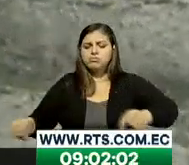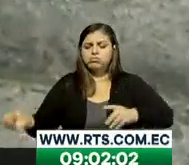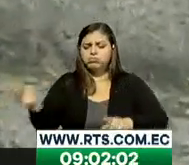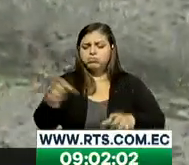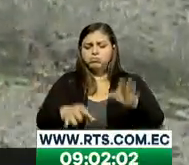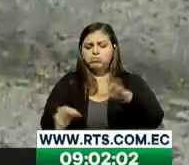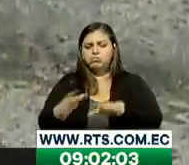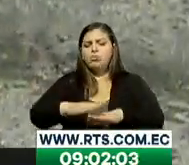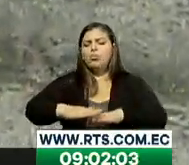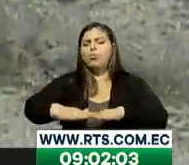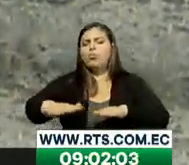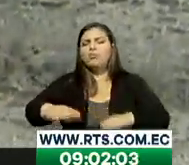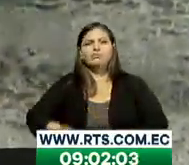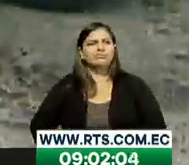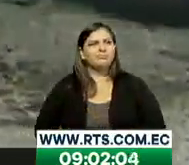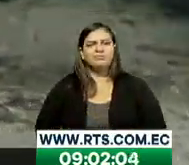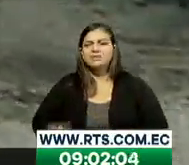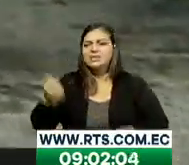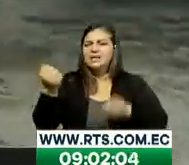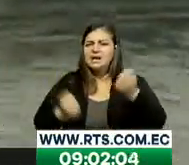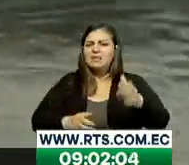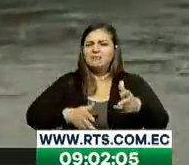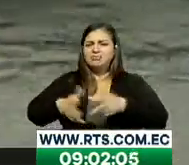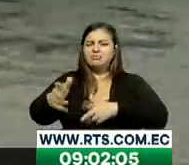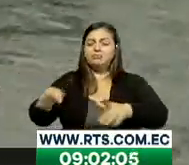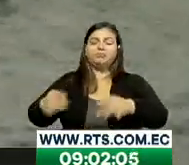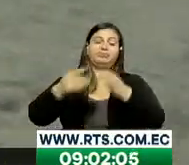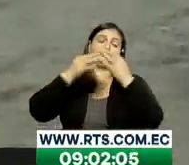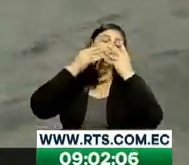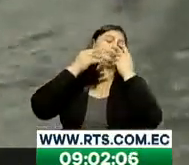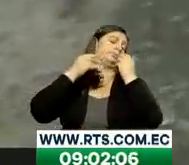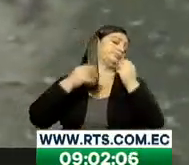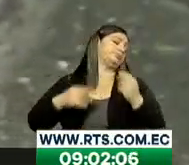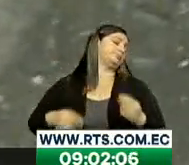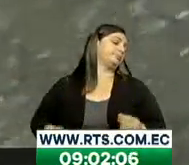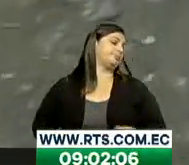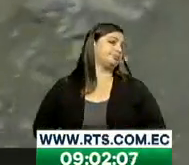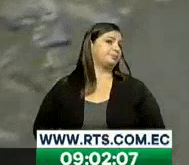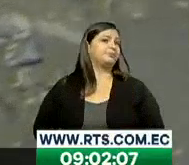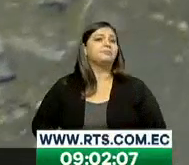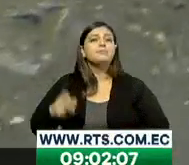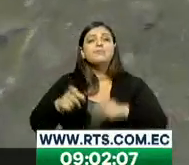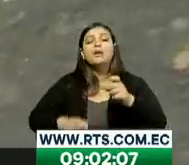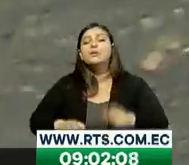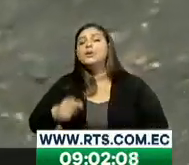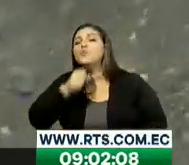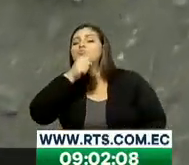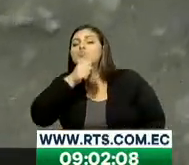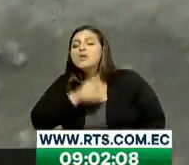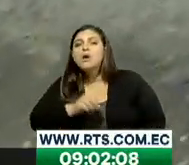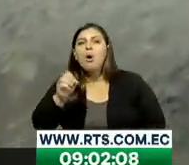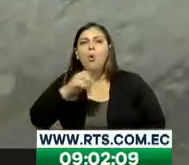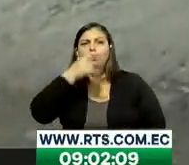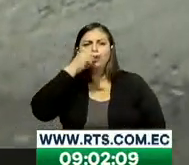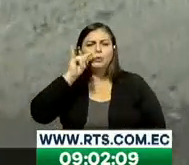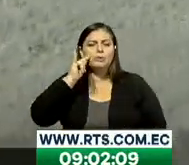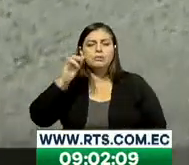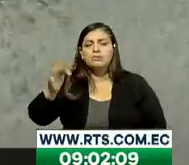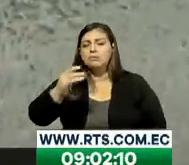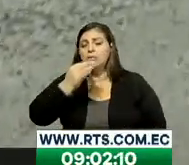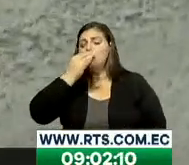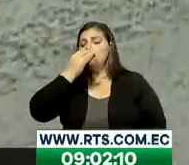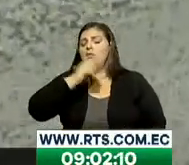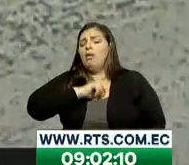Y nadie todavía soluciona el problema. Esta calle es muy importante, es una arteria muy importante